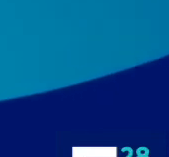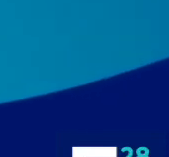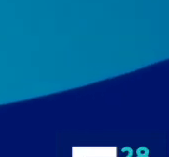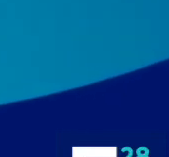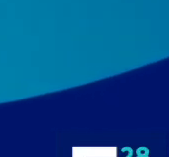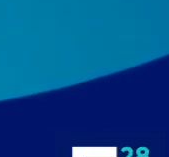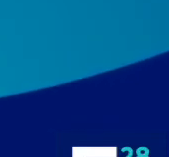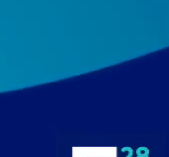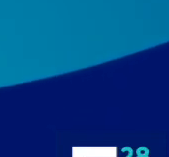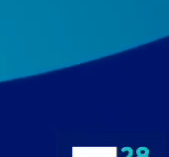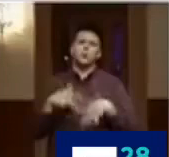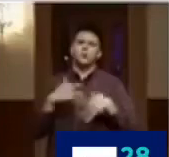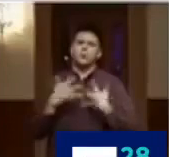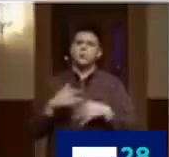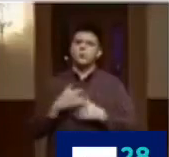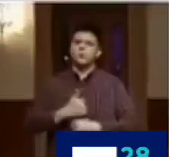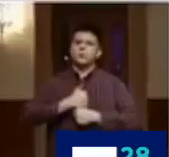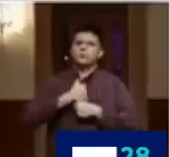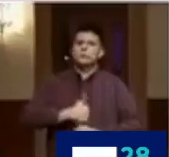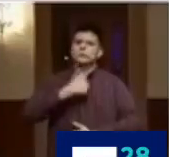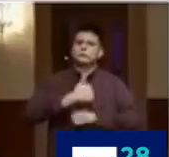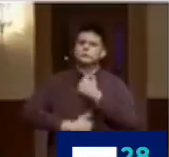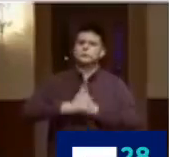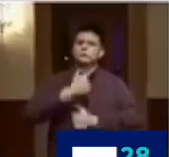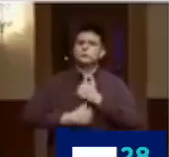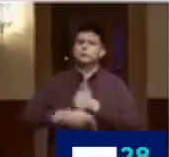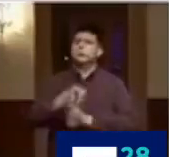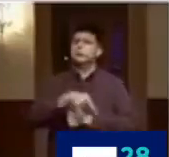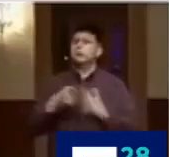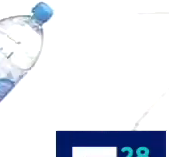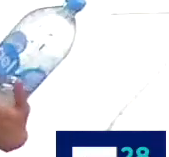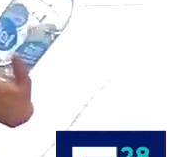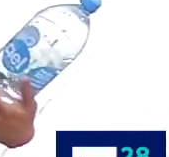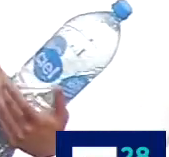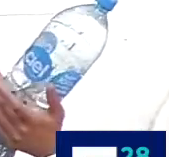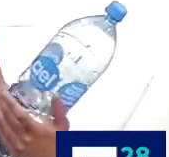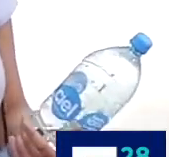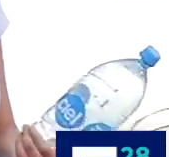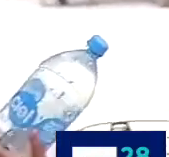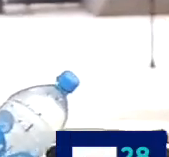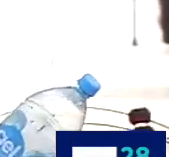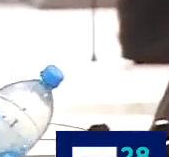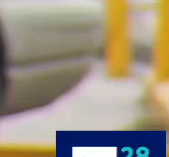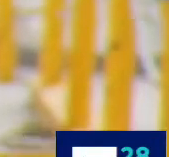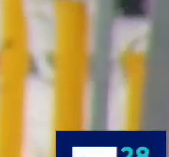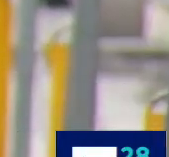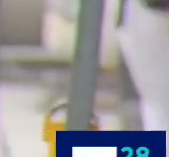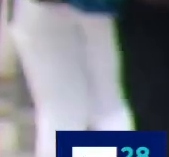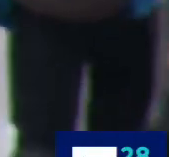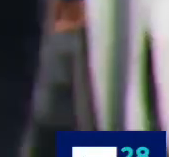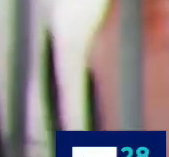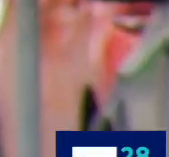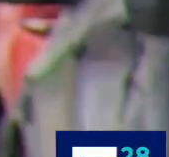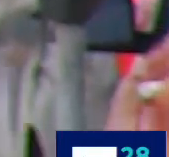casos que sean especiales. Sergio Ganem, representante del sector empresarial, dijo que serán 48 puntos de distribución en